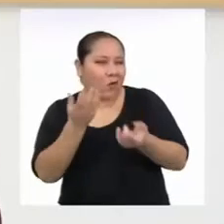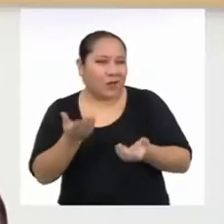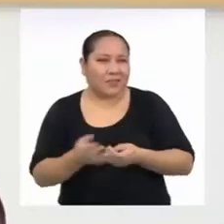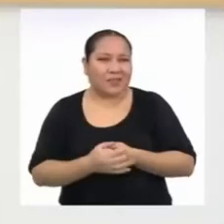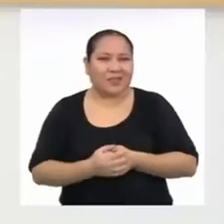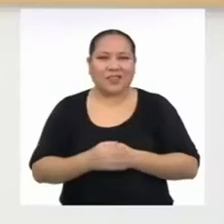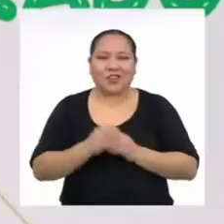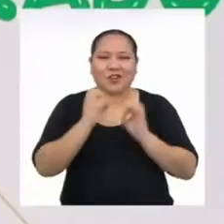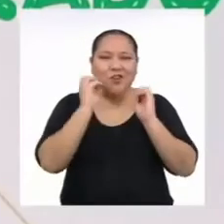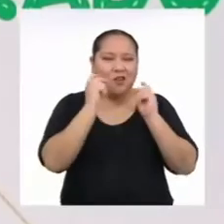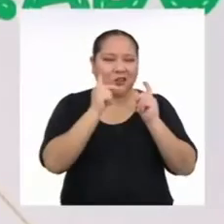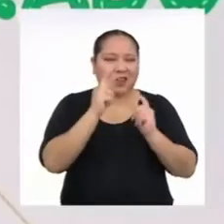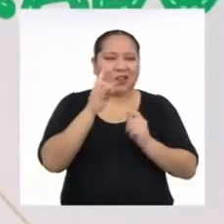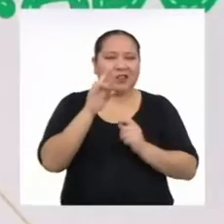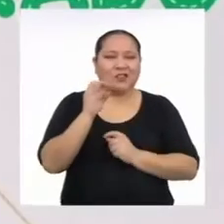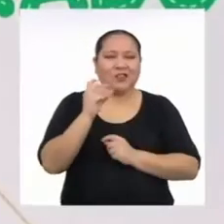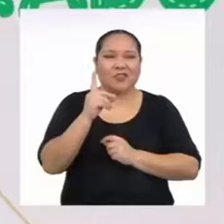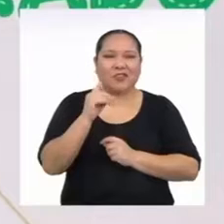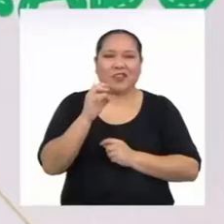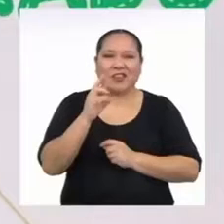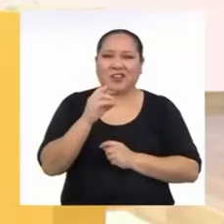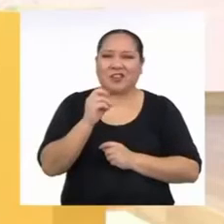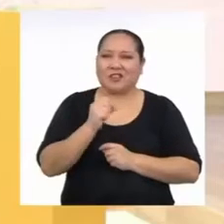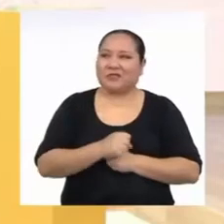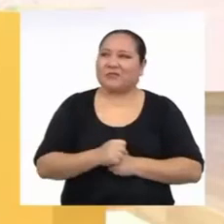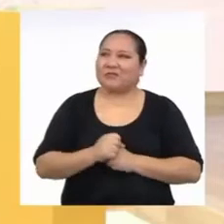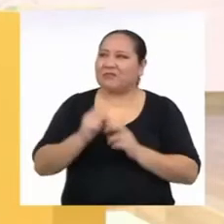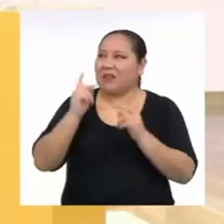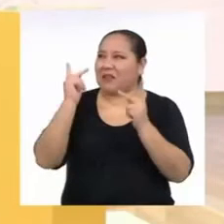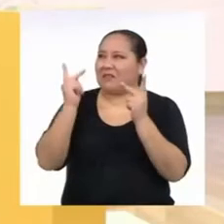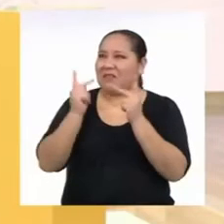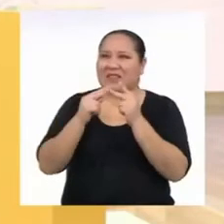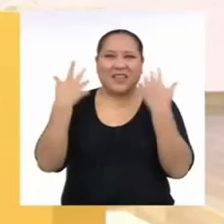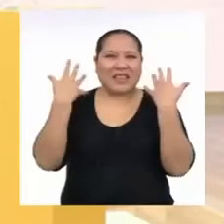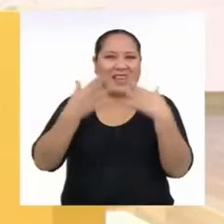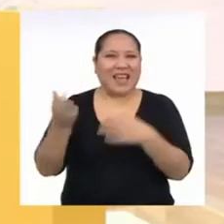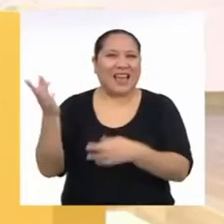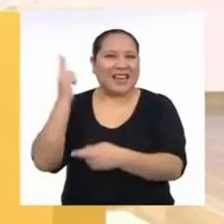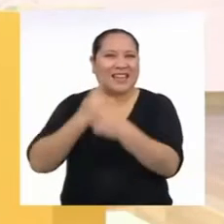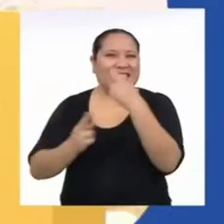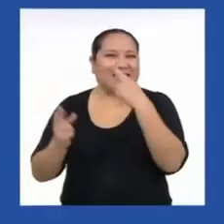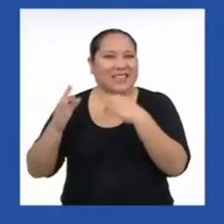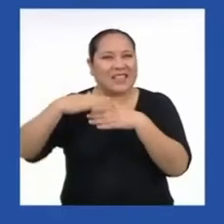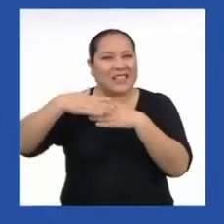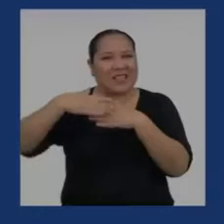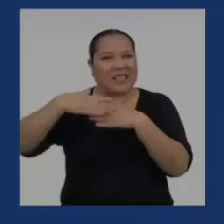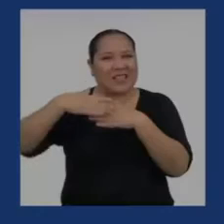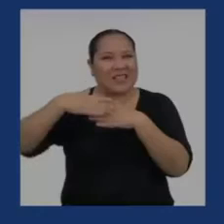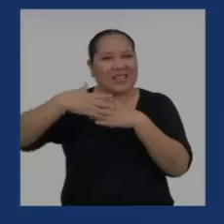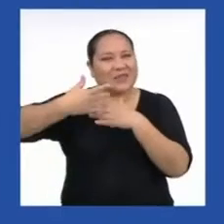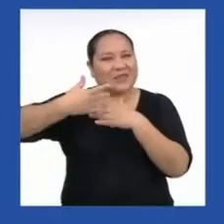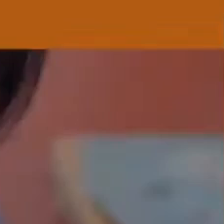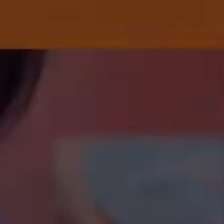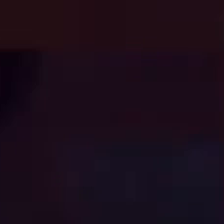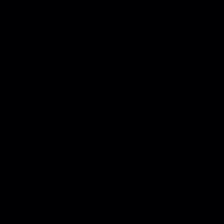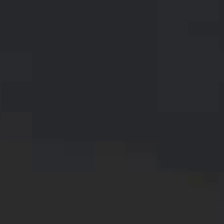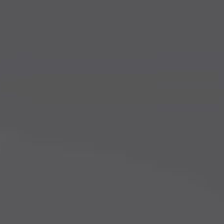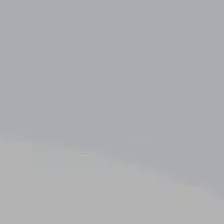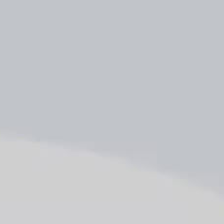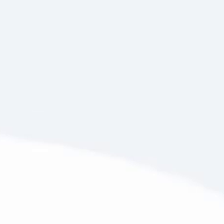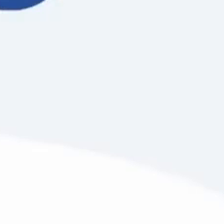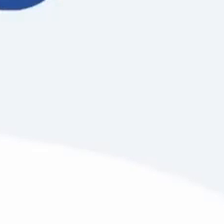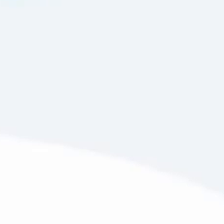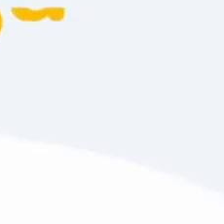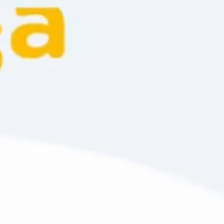Ok, Rodrigo. ¡Perfecto! Ya volvemos después de esta pausa.